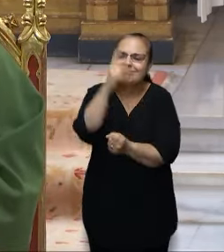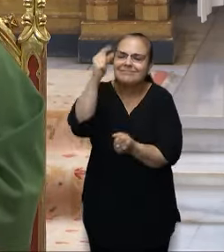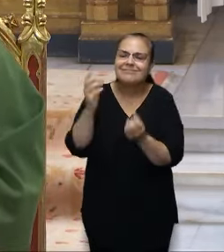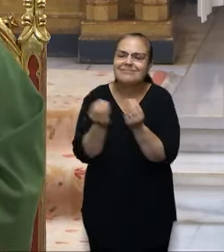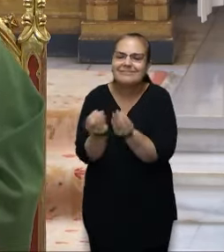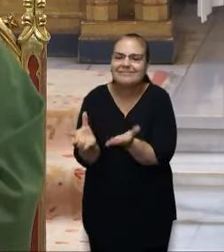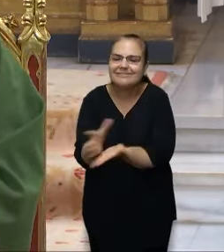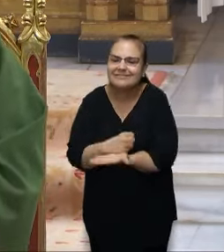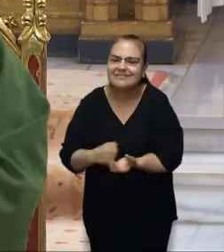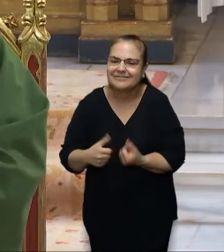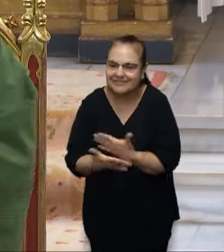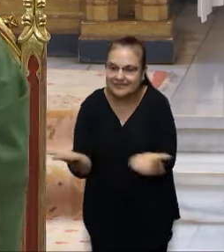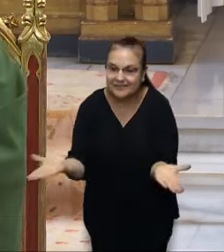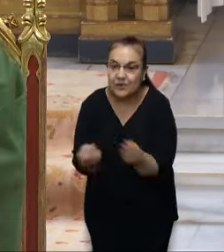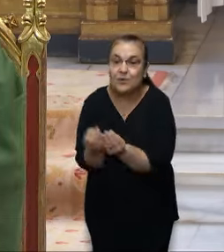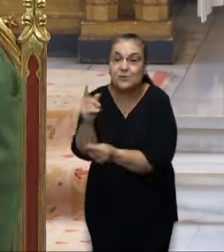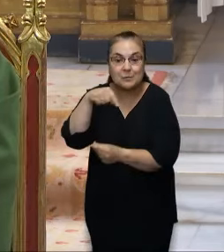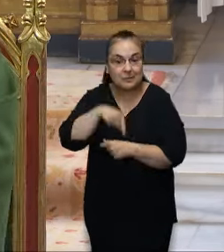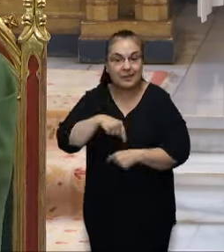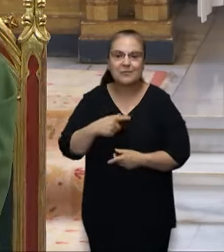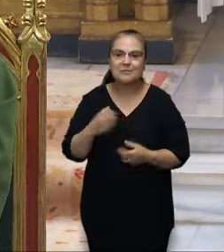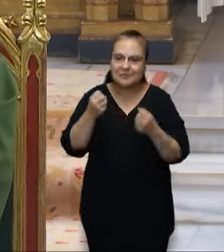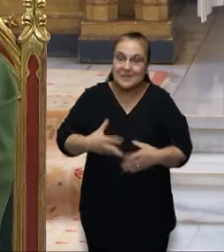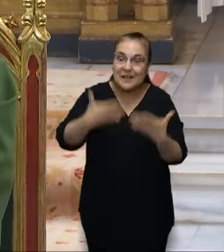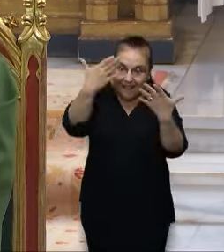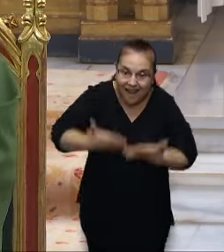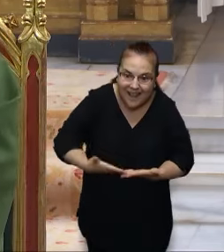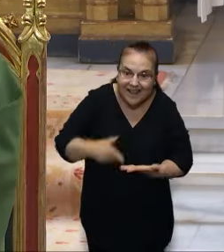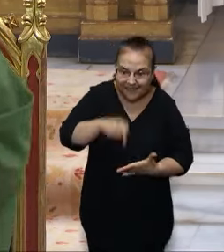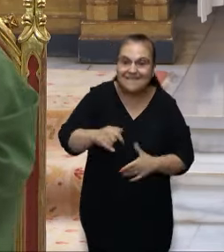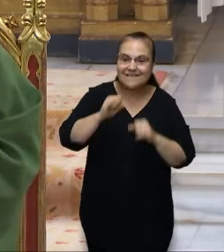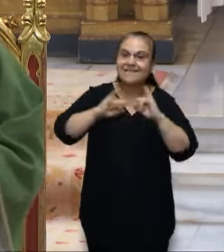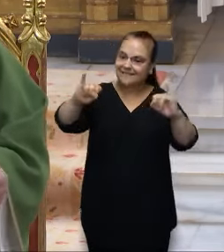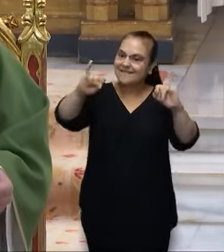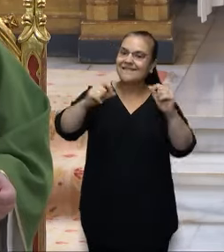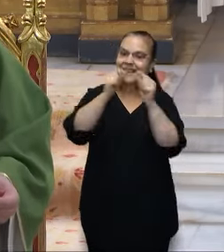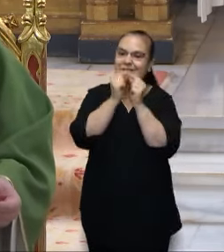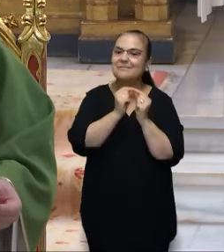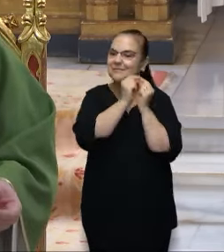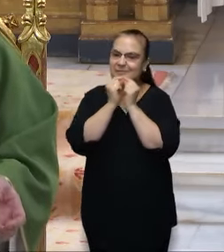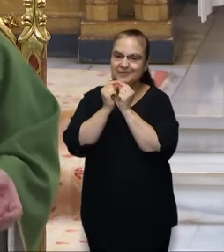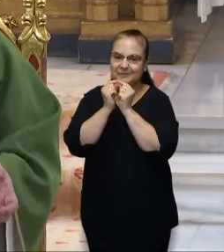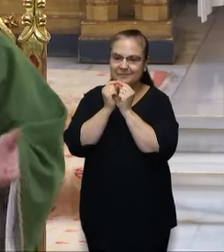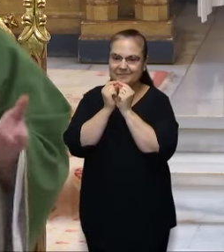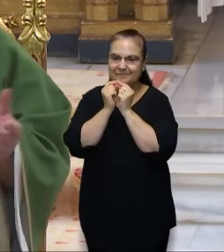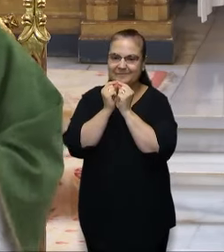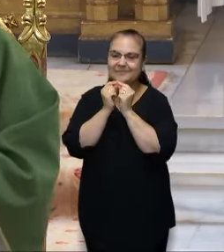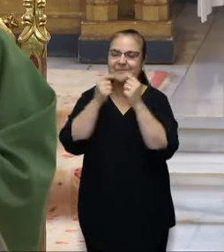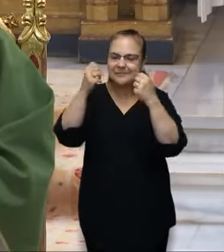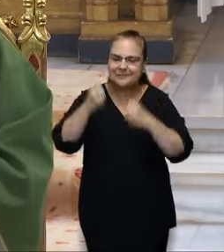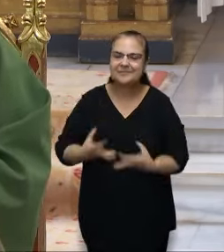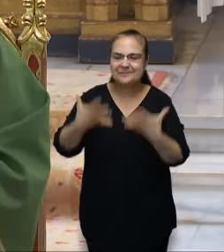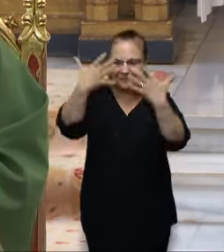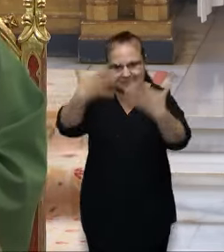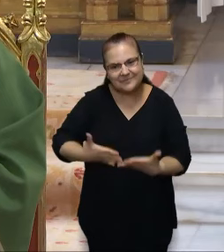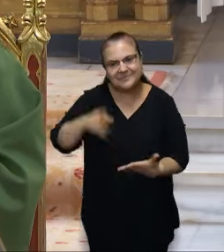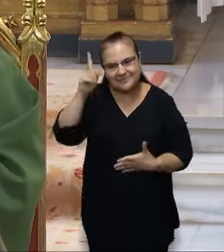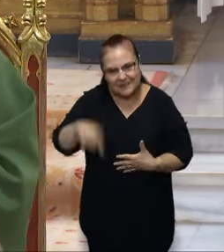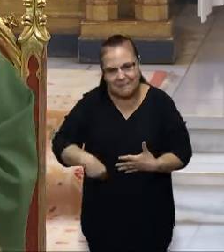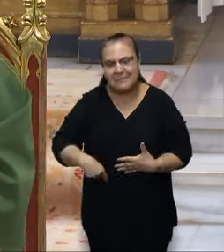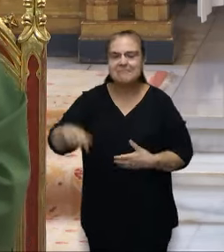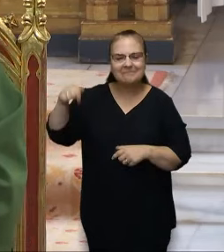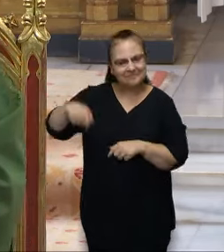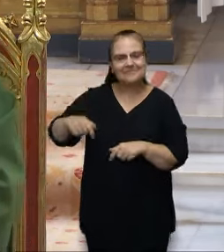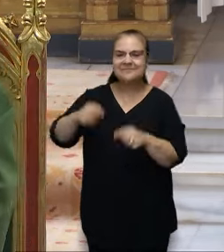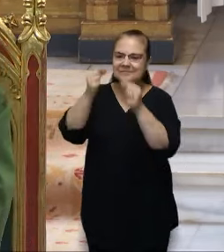todos vosotros bienvenidos hermanos a esta celebración de la eucaristía bienvenidos también aquellos que seguís